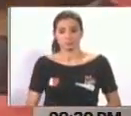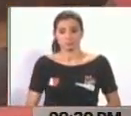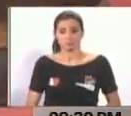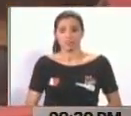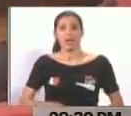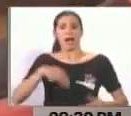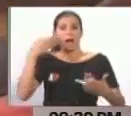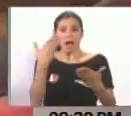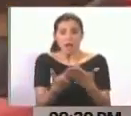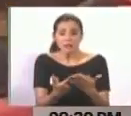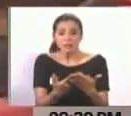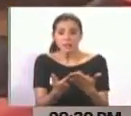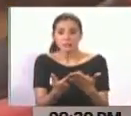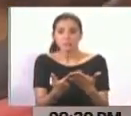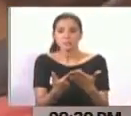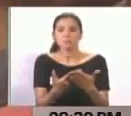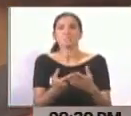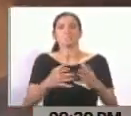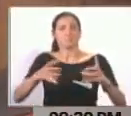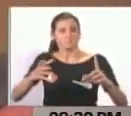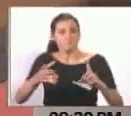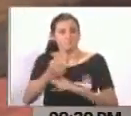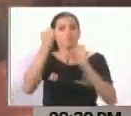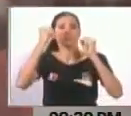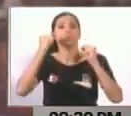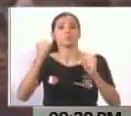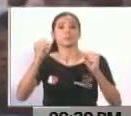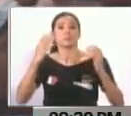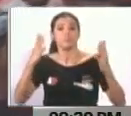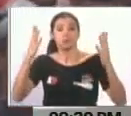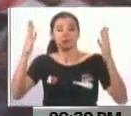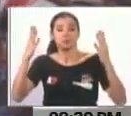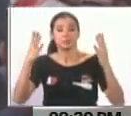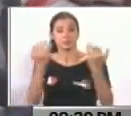hasta que hayamos coronado la independencia,